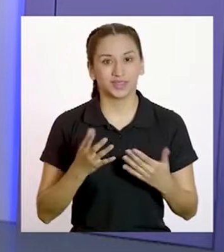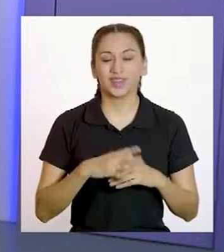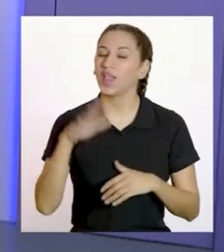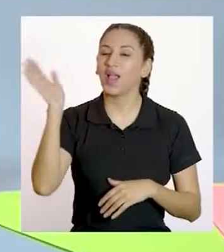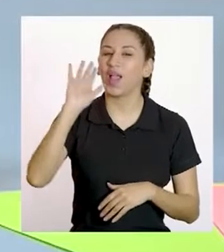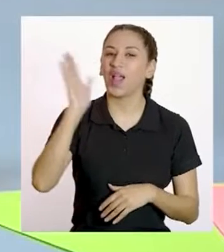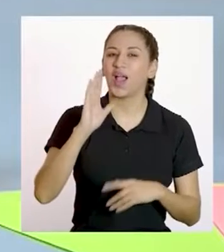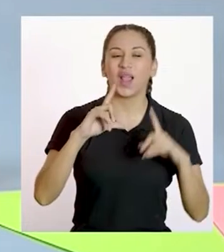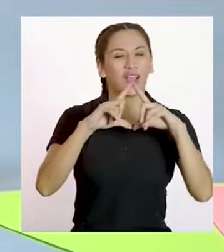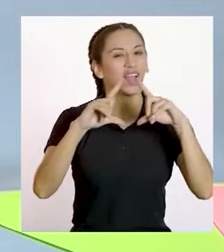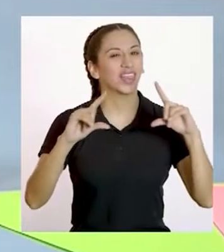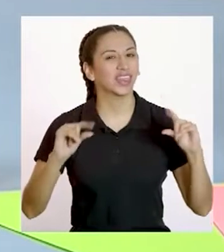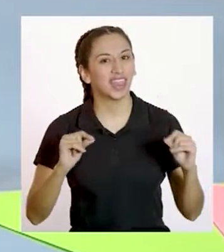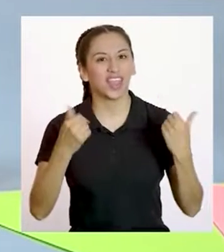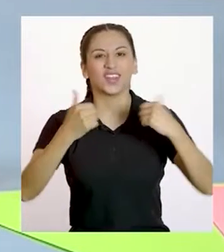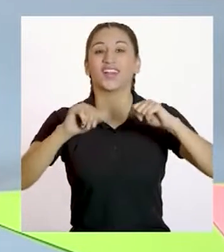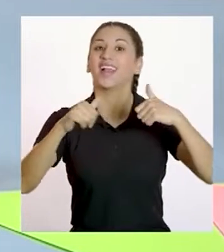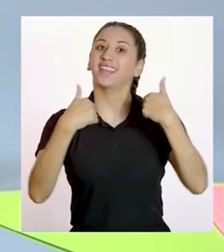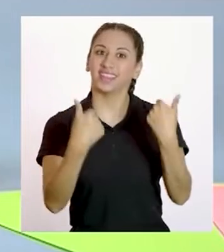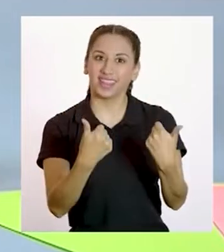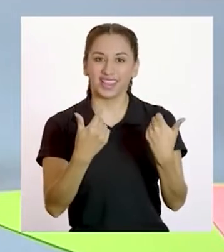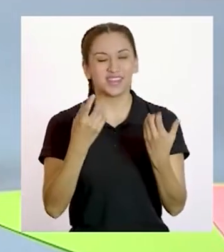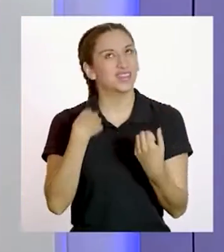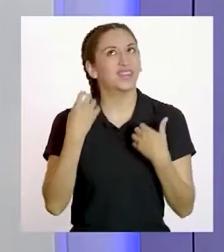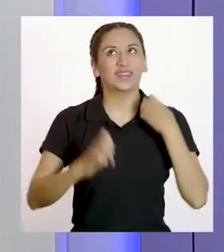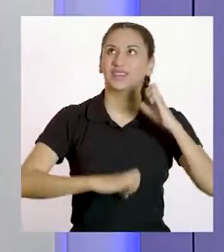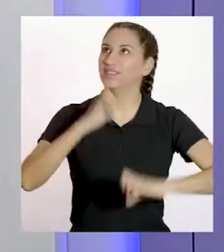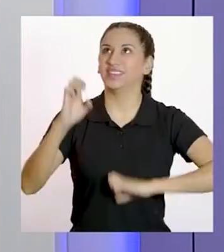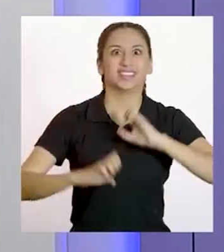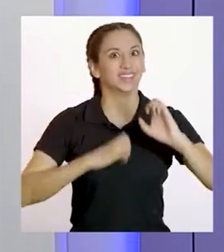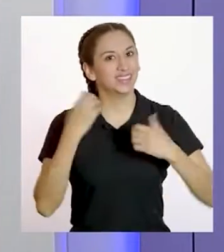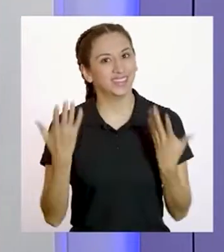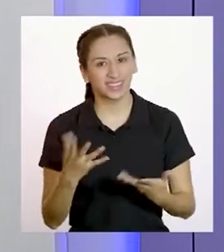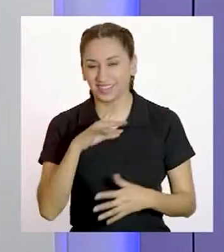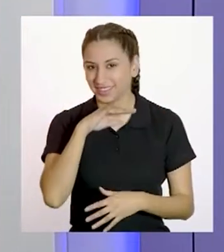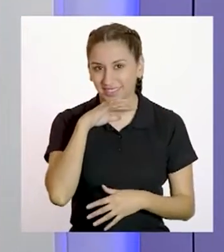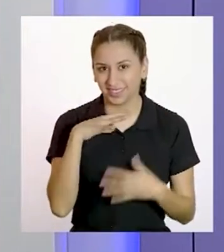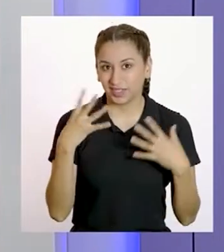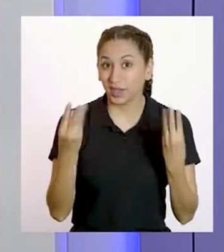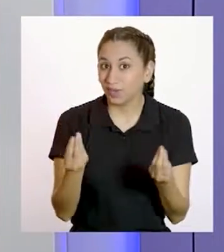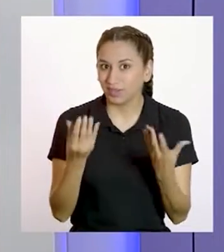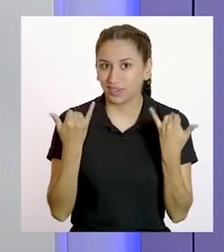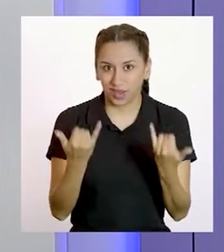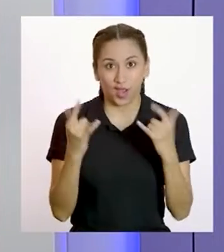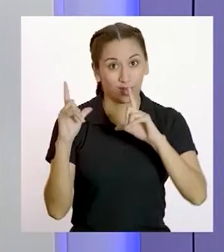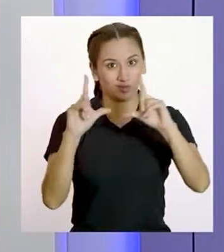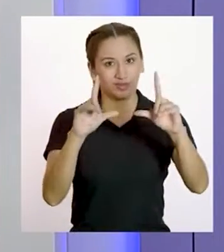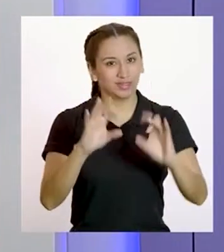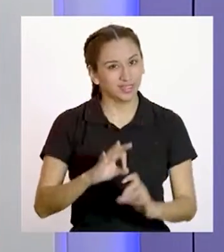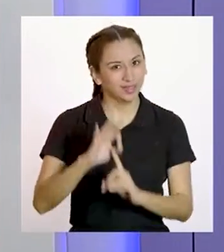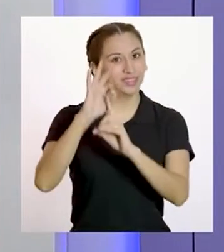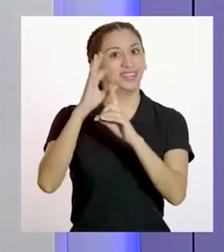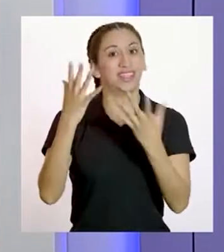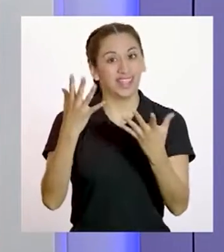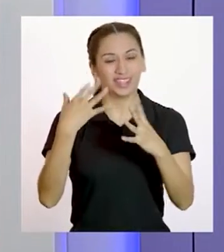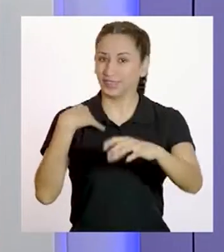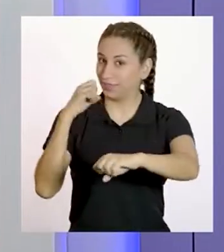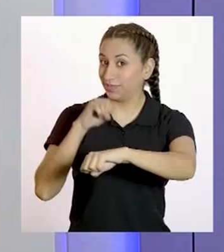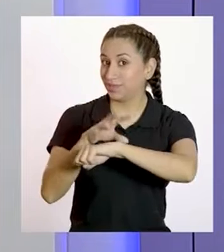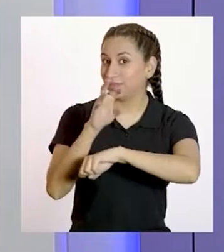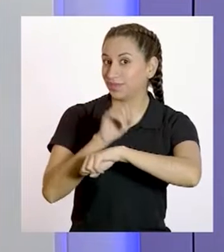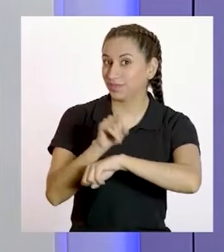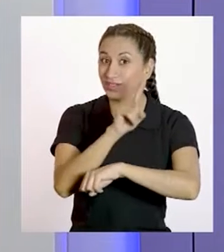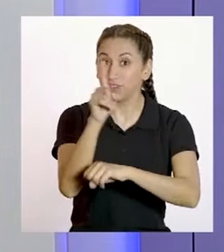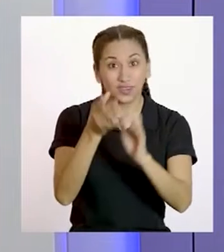de Educación. Hola, Gotaku, ¿cómo estás? Emocionado, Tocino, porque tenemos un programa especial que